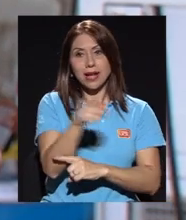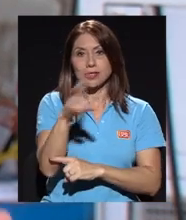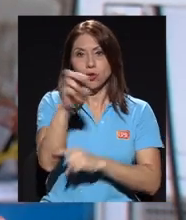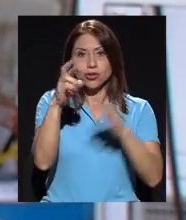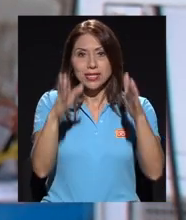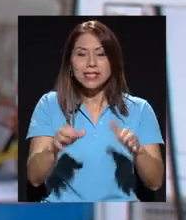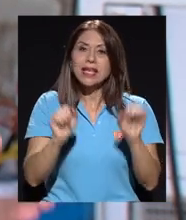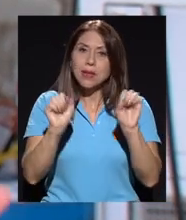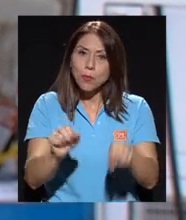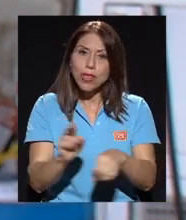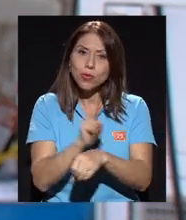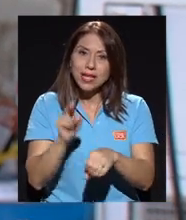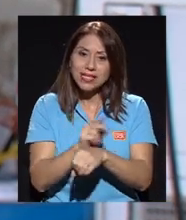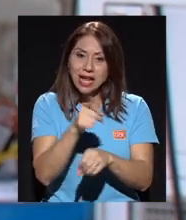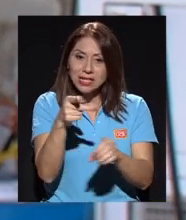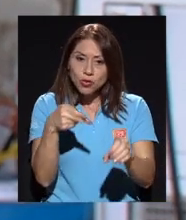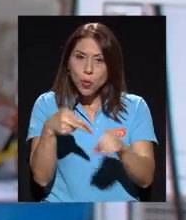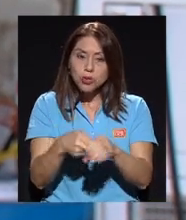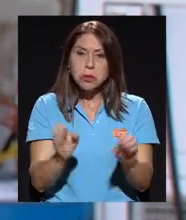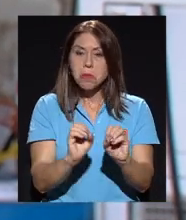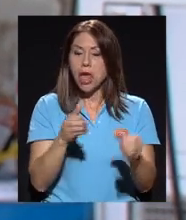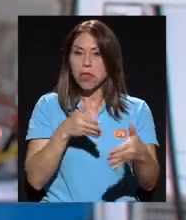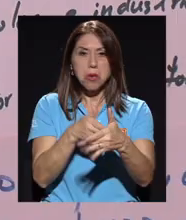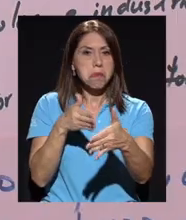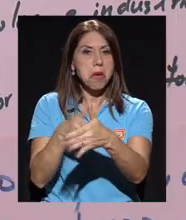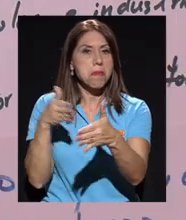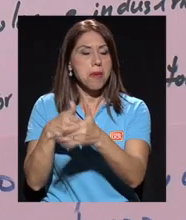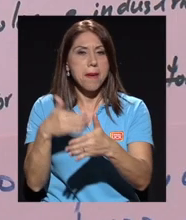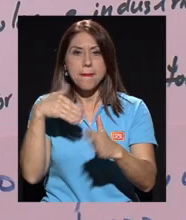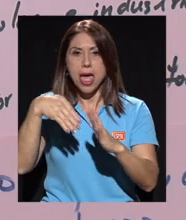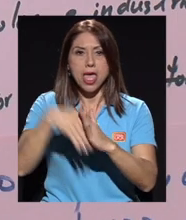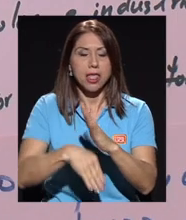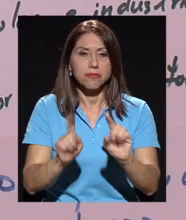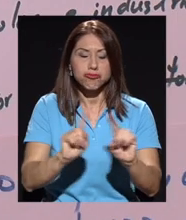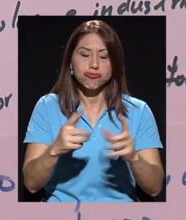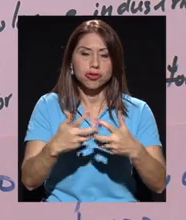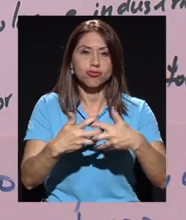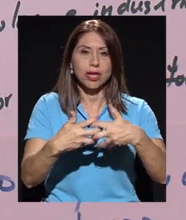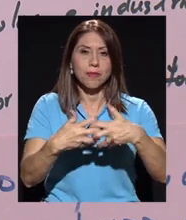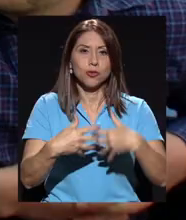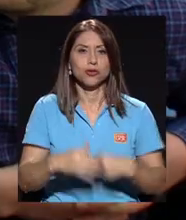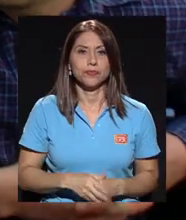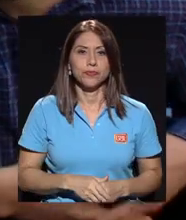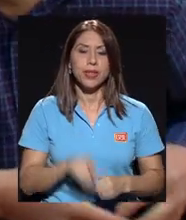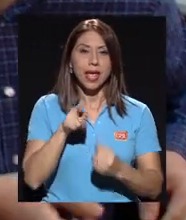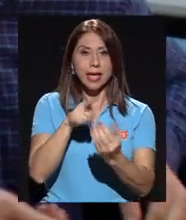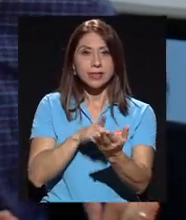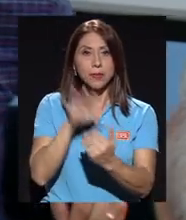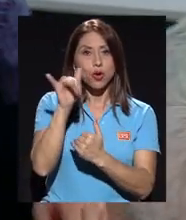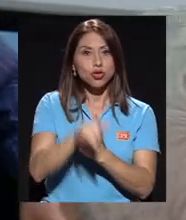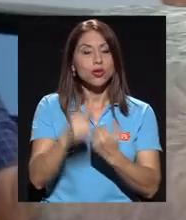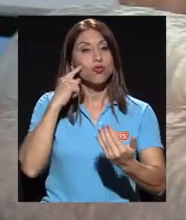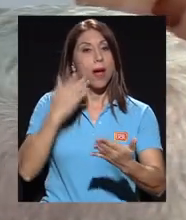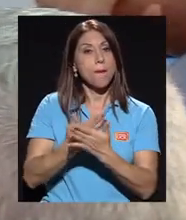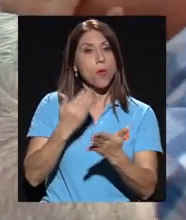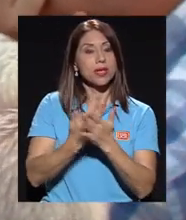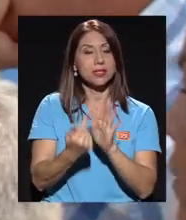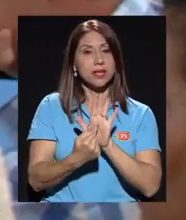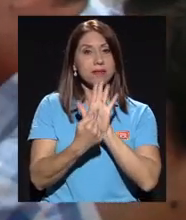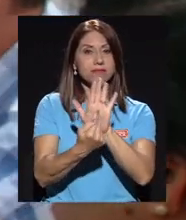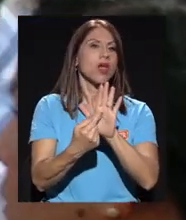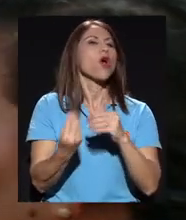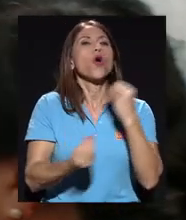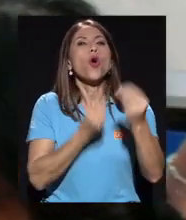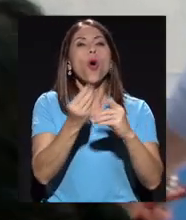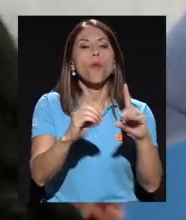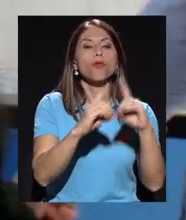que puede utilizar esos combustibles sin daño a sus equipos. Este proyecto es una muestra más de cómo